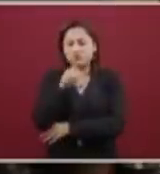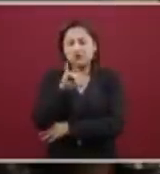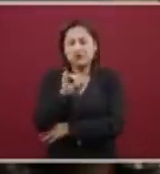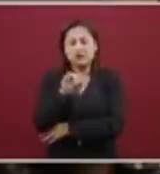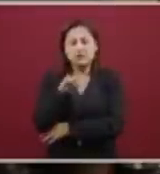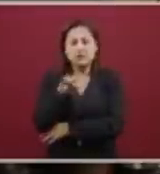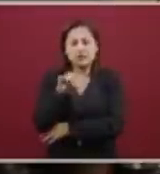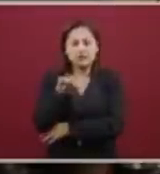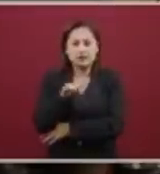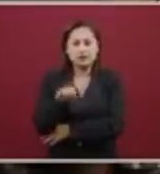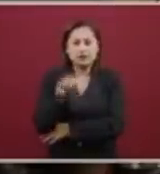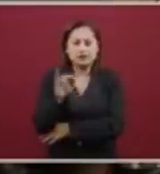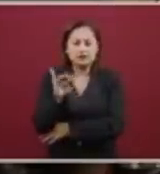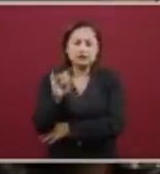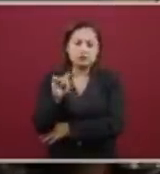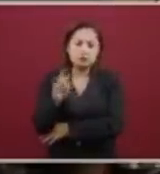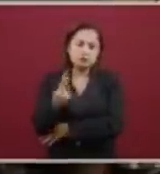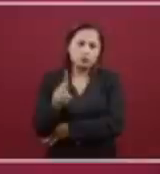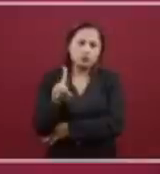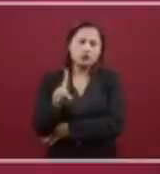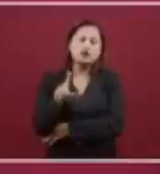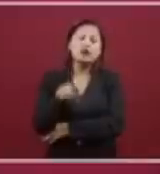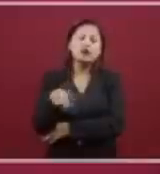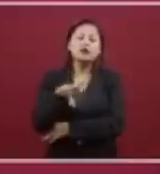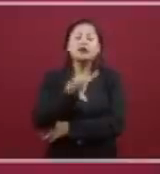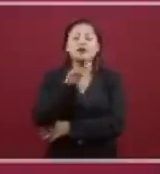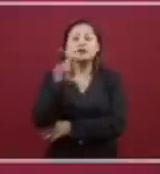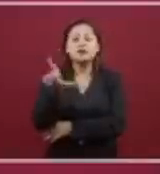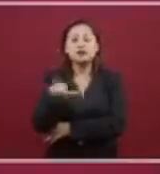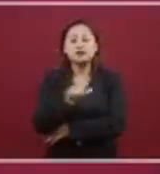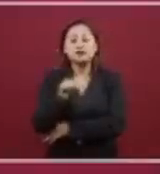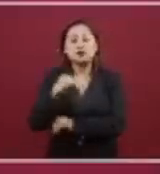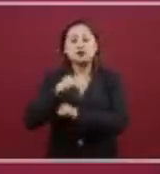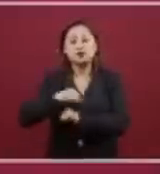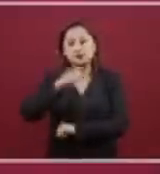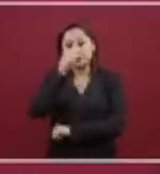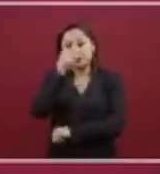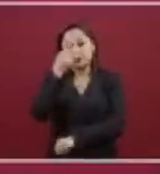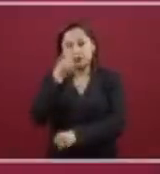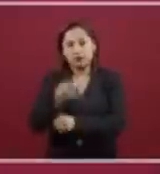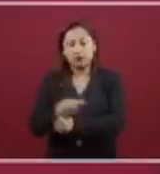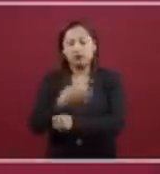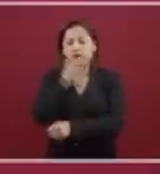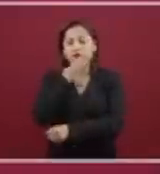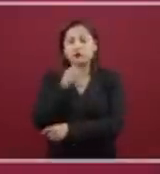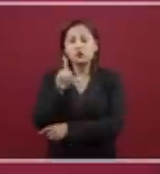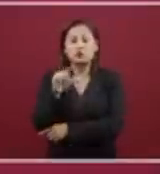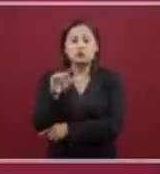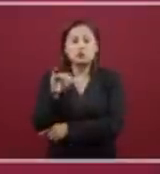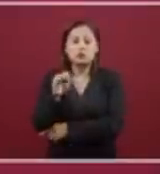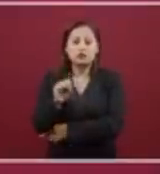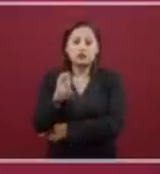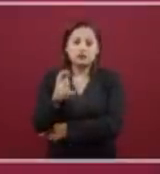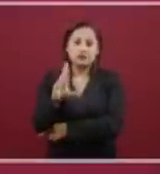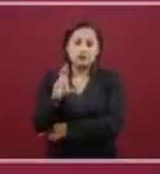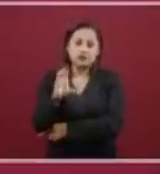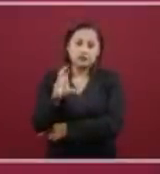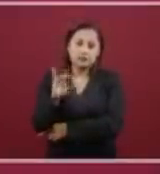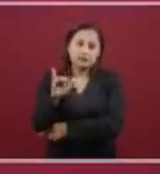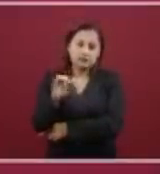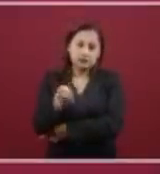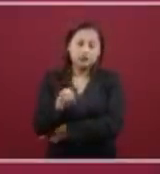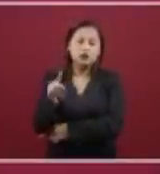y luego el general secretario mis crescencio sandoval para la construcción de el